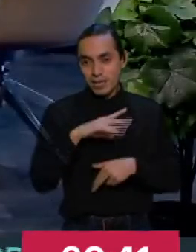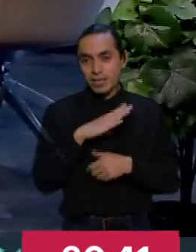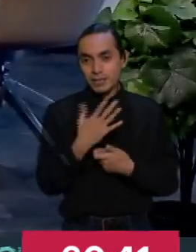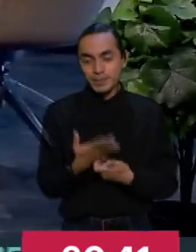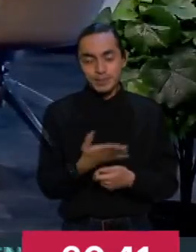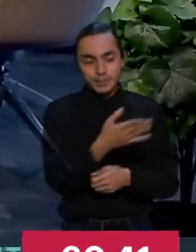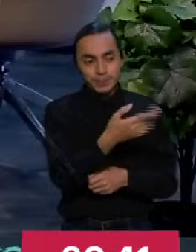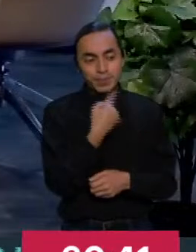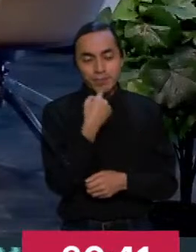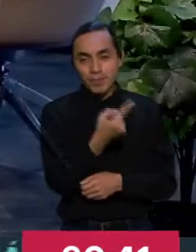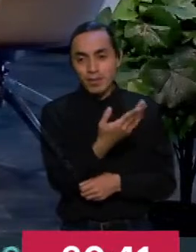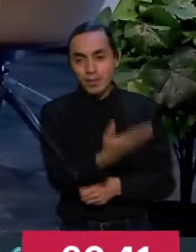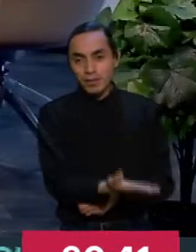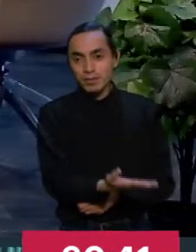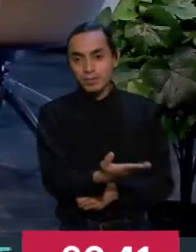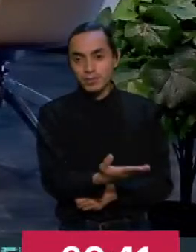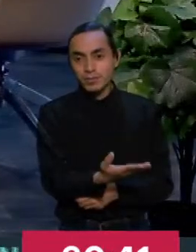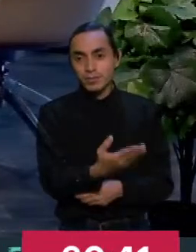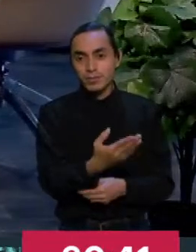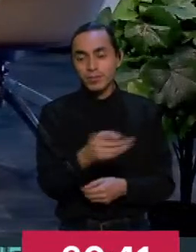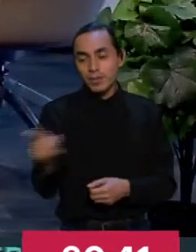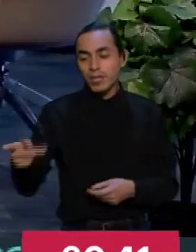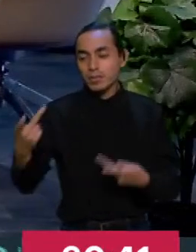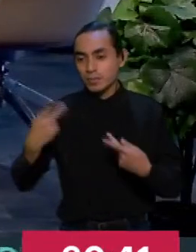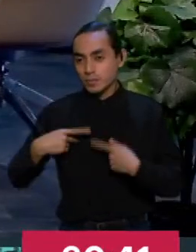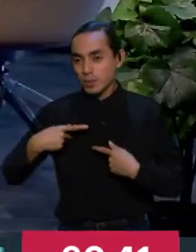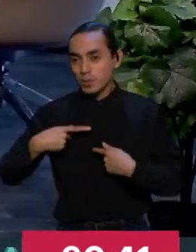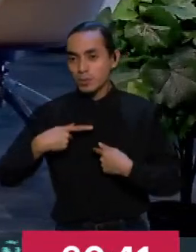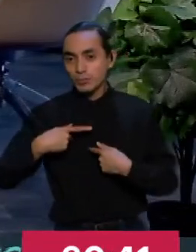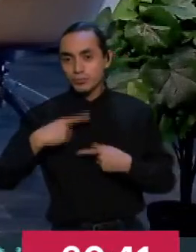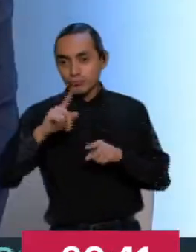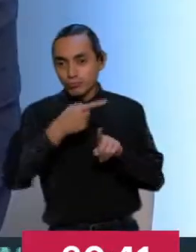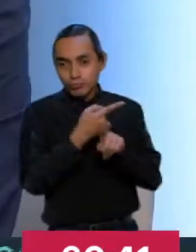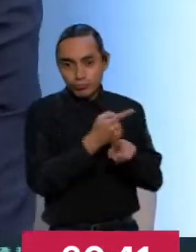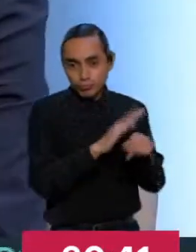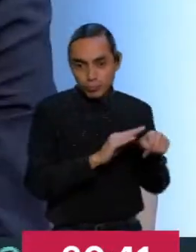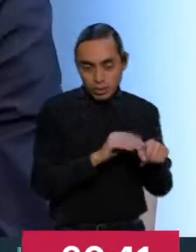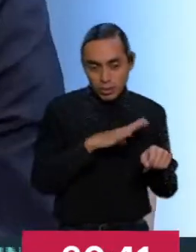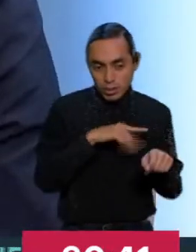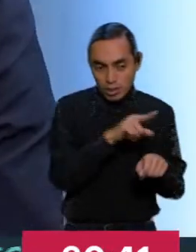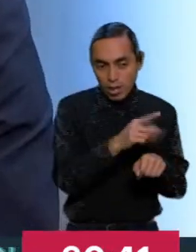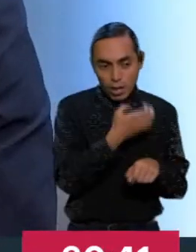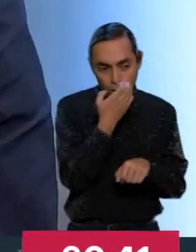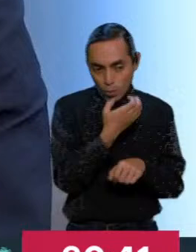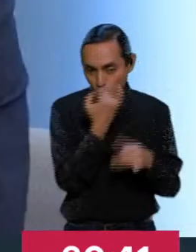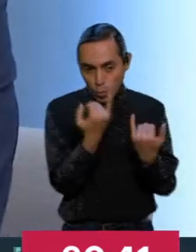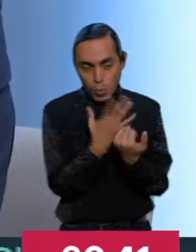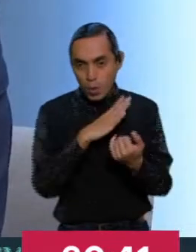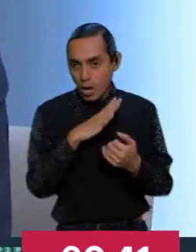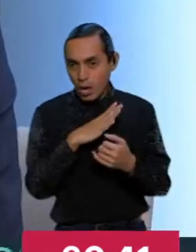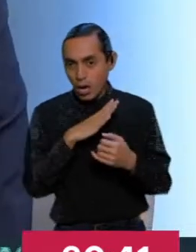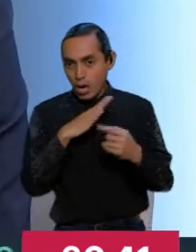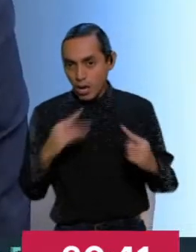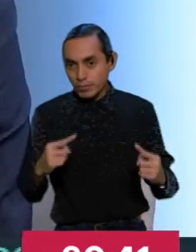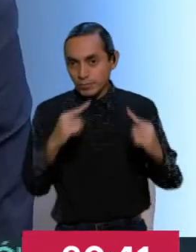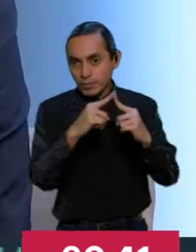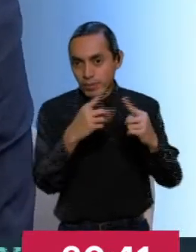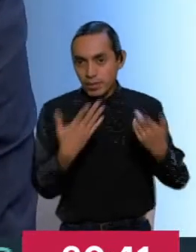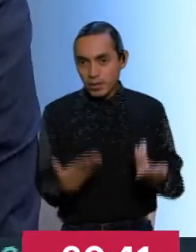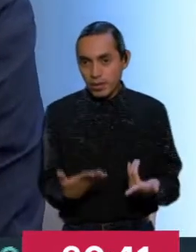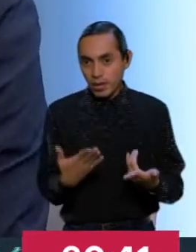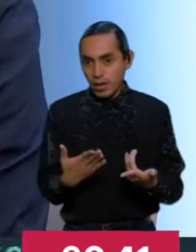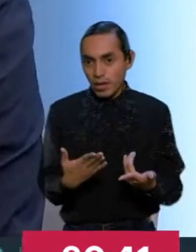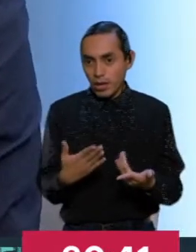comentaba respecto a los agresores en el espacio de protección. También las escuelas, también las iglesias, los centros